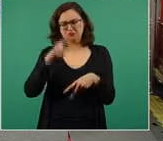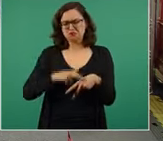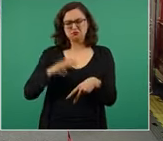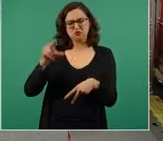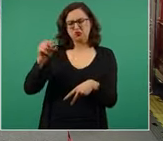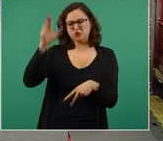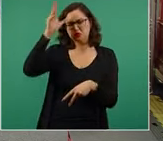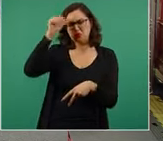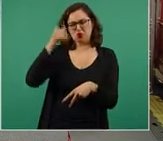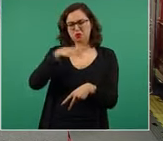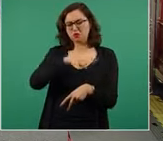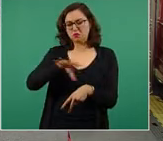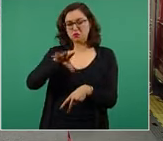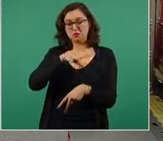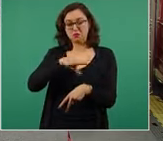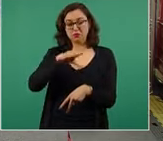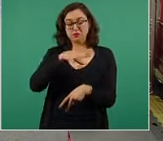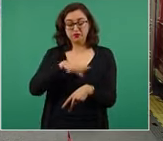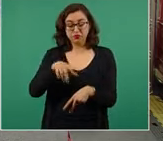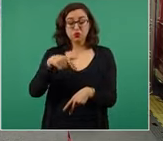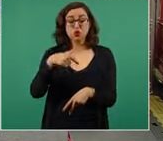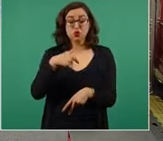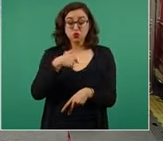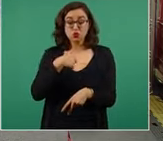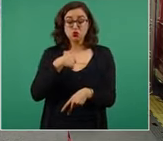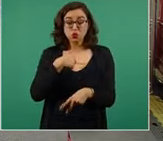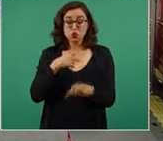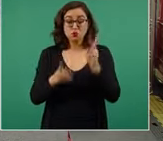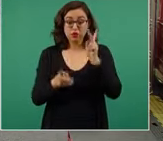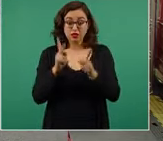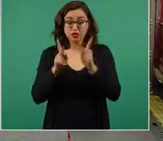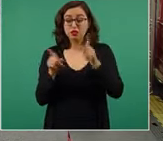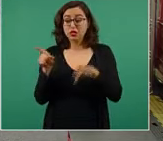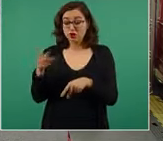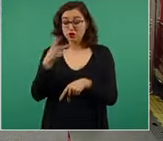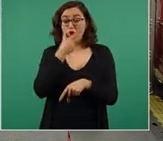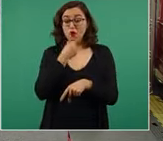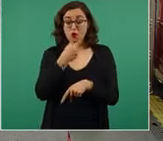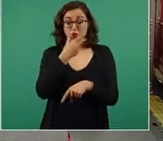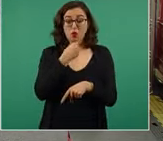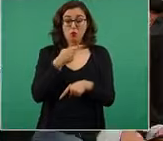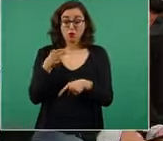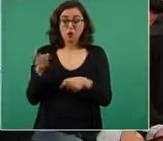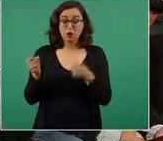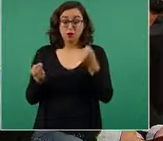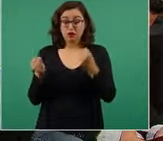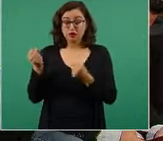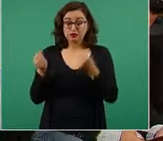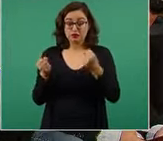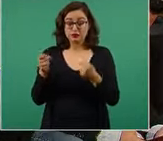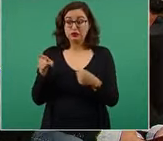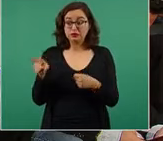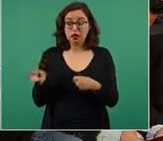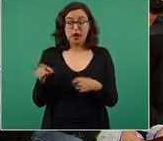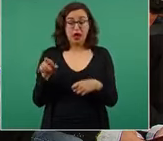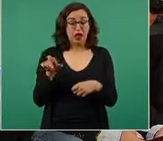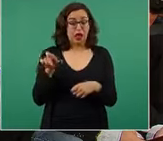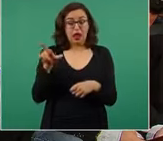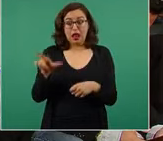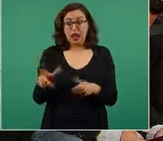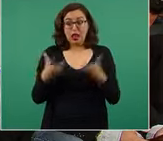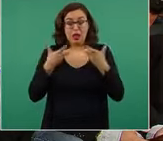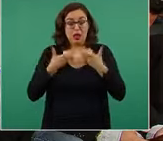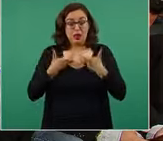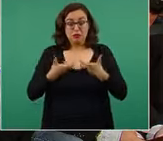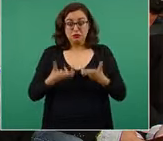capitán, estaba ese día, estaba espantadísimo. Dice que tuvo que escapar, que tuvo, en fin, y ve,